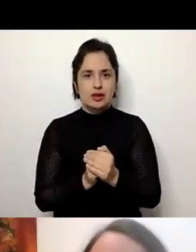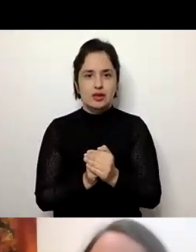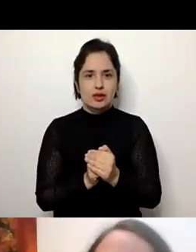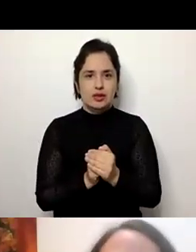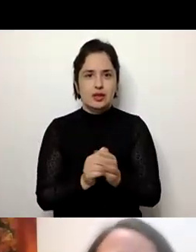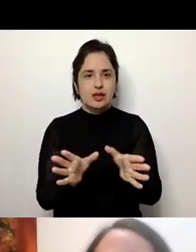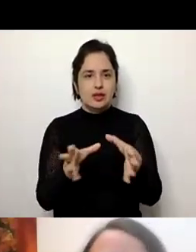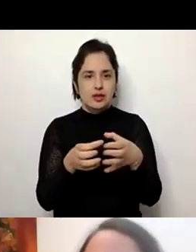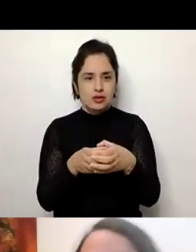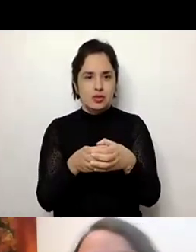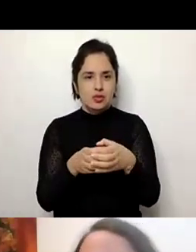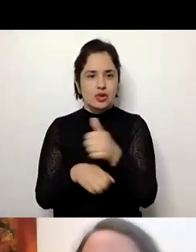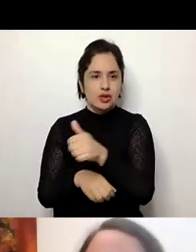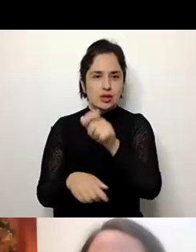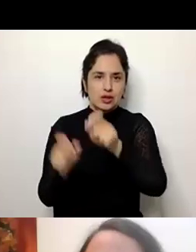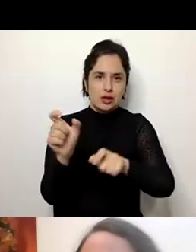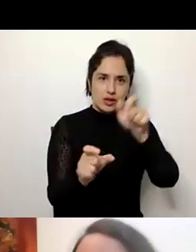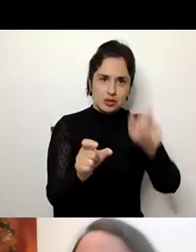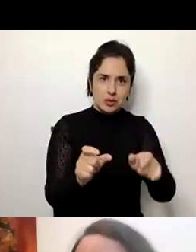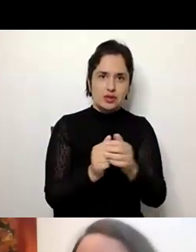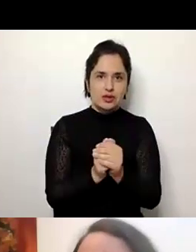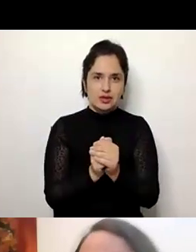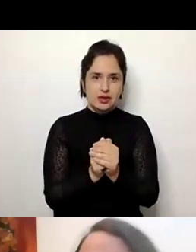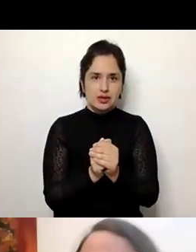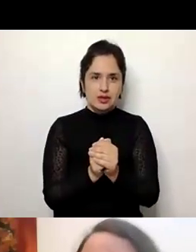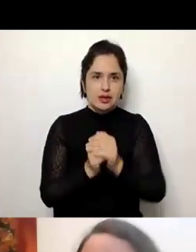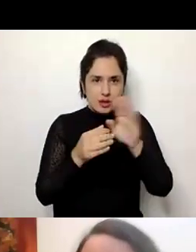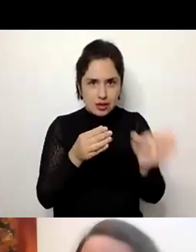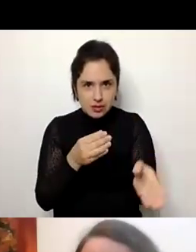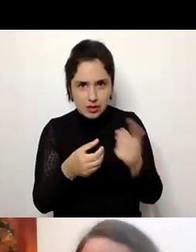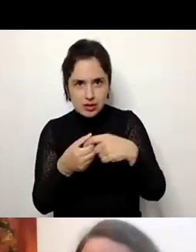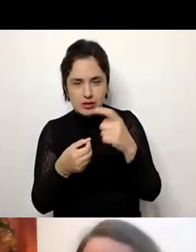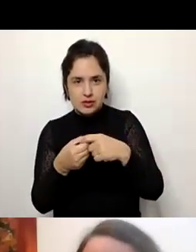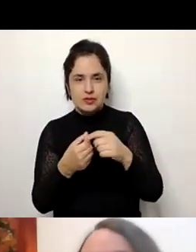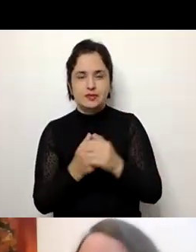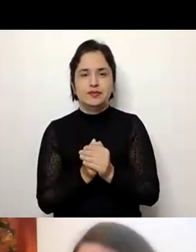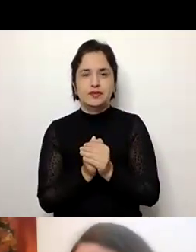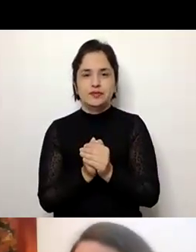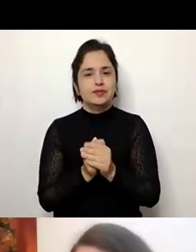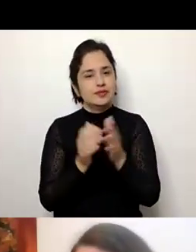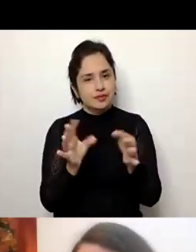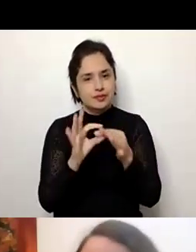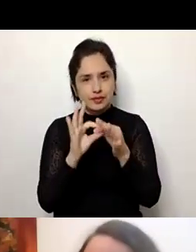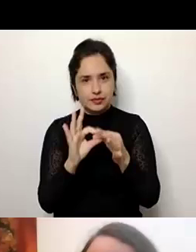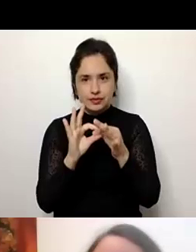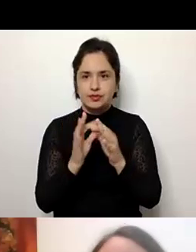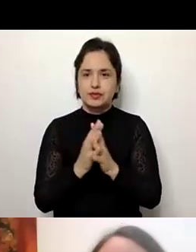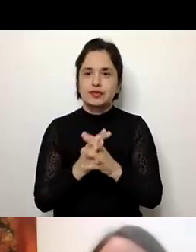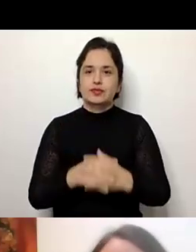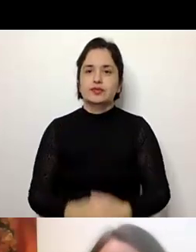este equipo y con todas las personas que se van a ir sumando visitando esta conversación muchísimas gracias